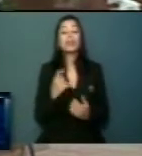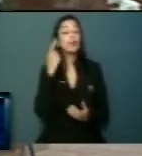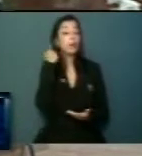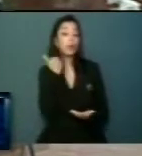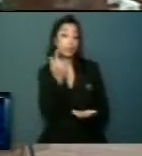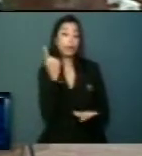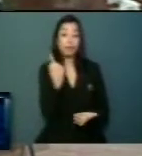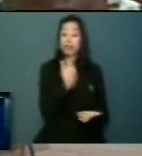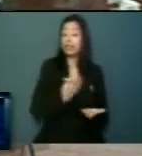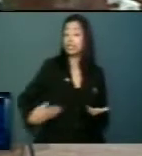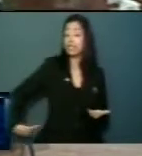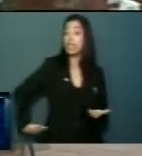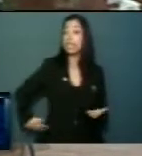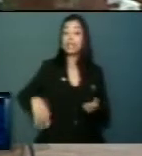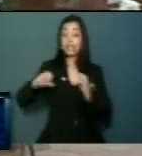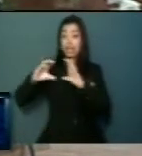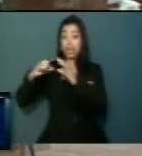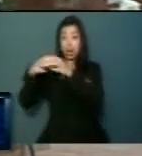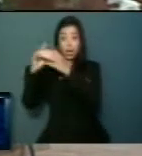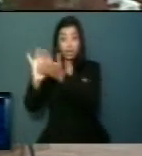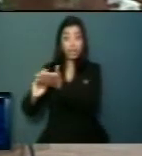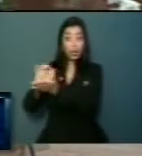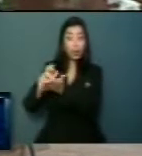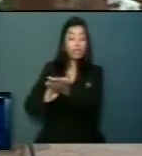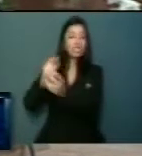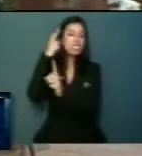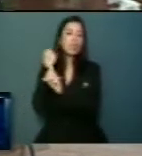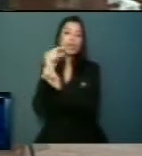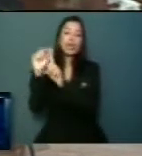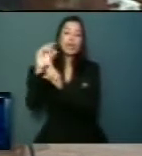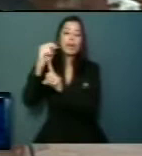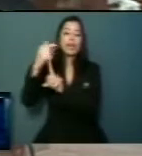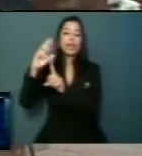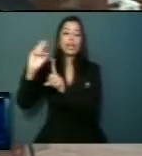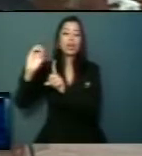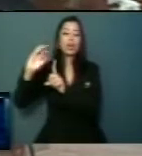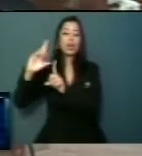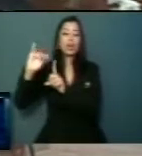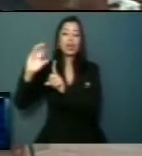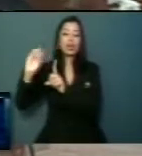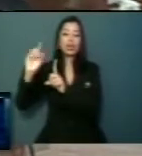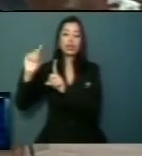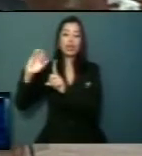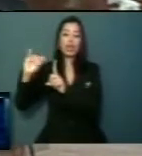Corte de Cuentas de la República, licenciado Gregorio Sánchez Trejo y señores magistrados,